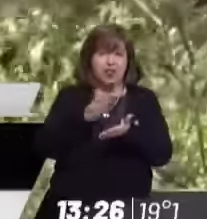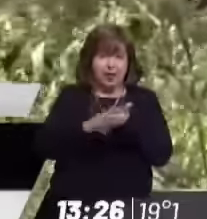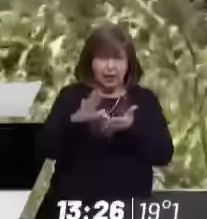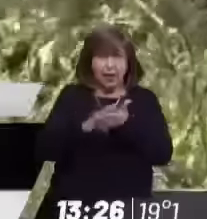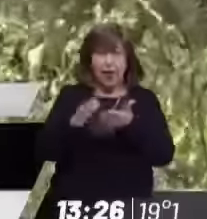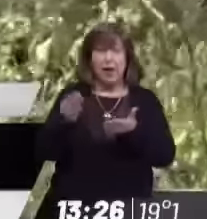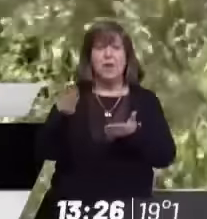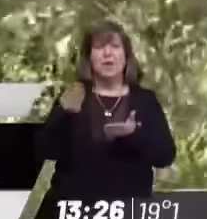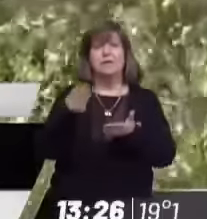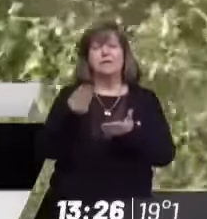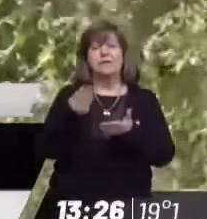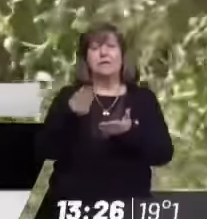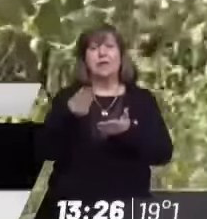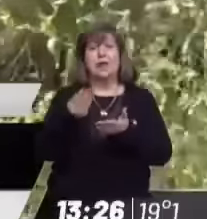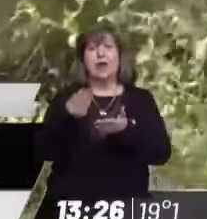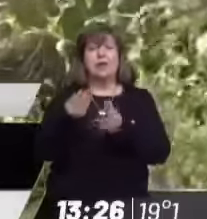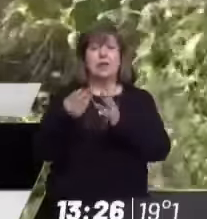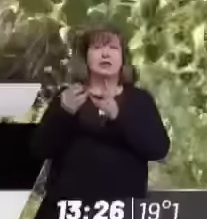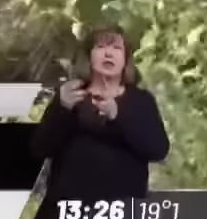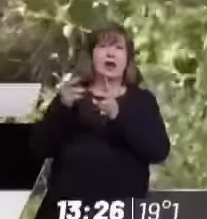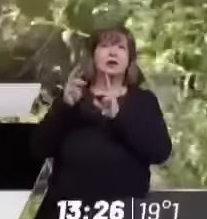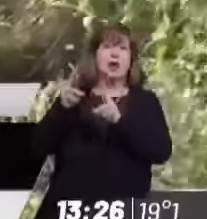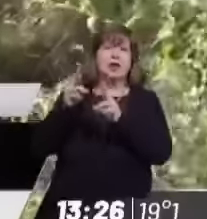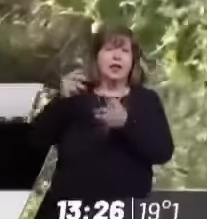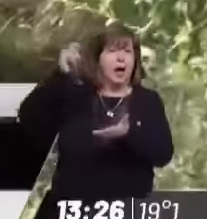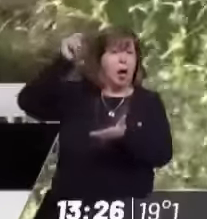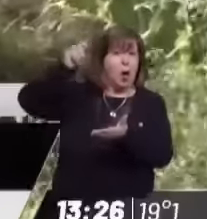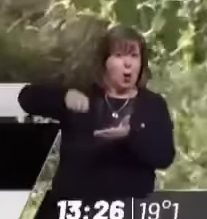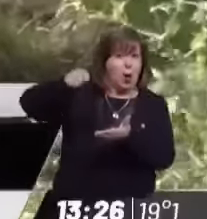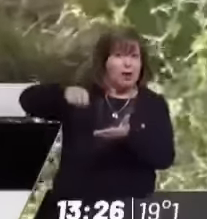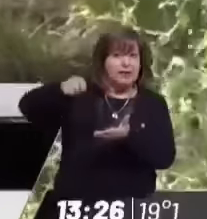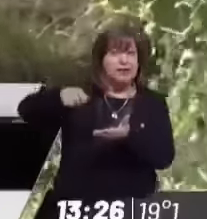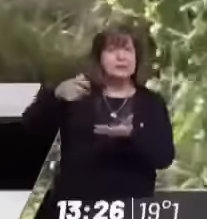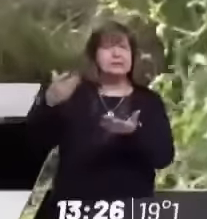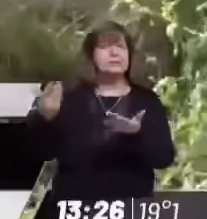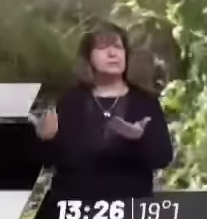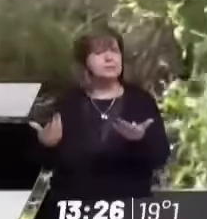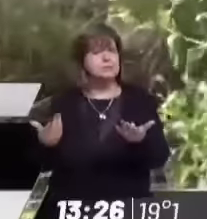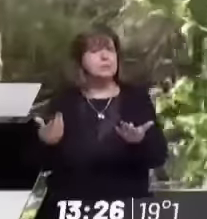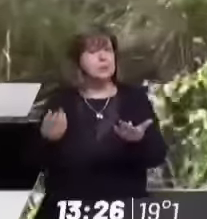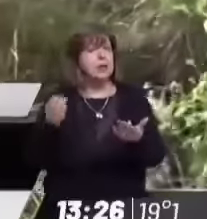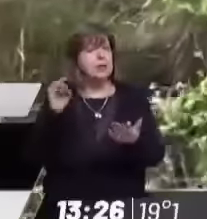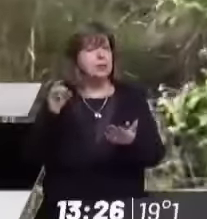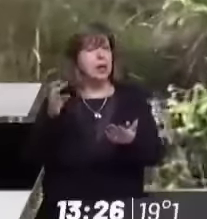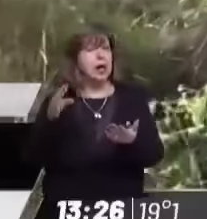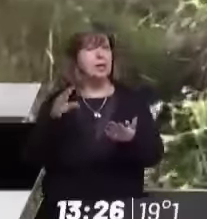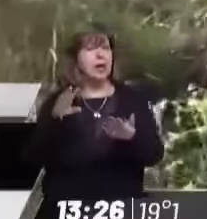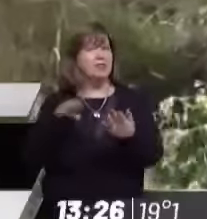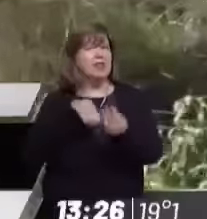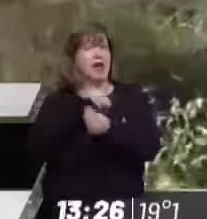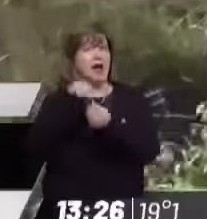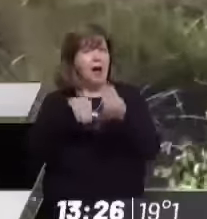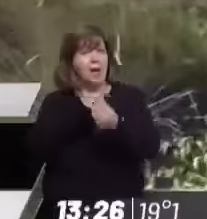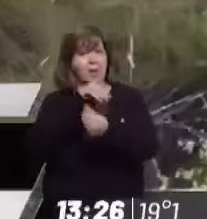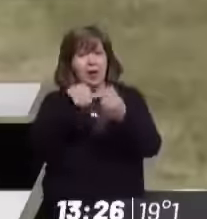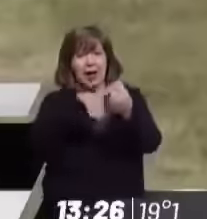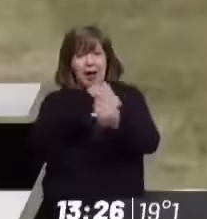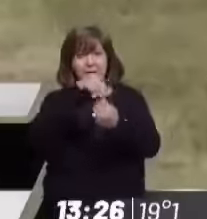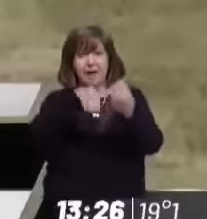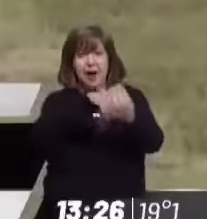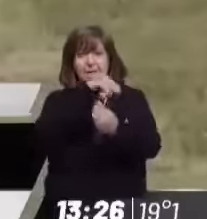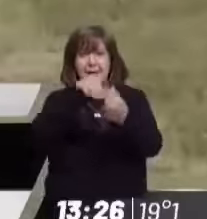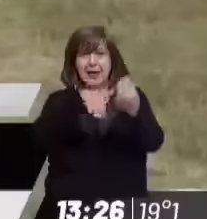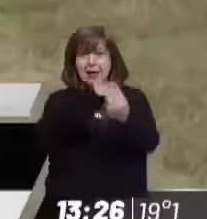Por suerte la jueza no se hizo eco de todas estas, esta familia, a ver, esta familia